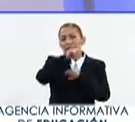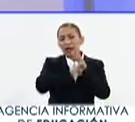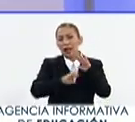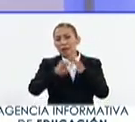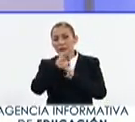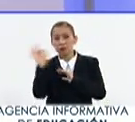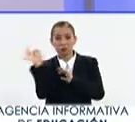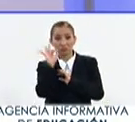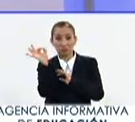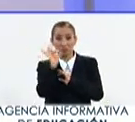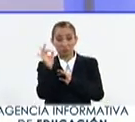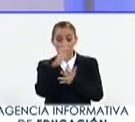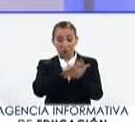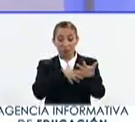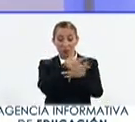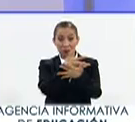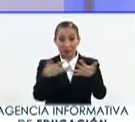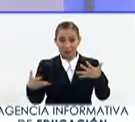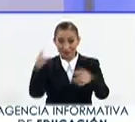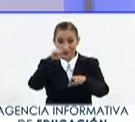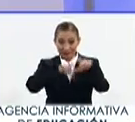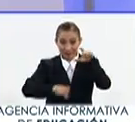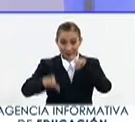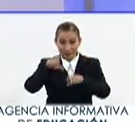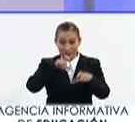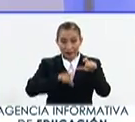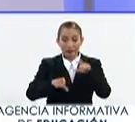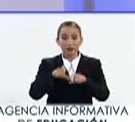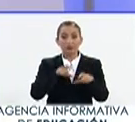sea, la tabla periódica